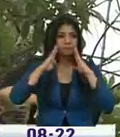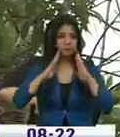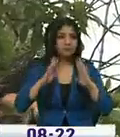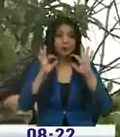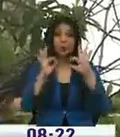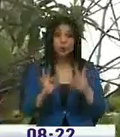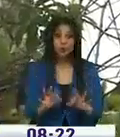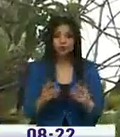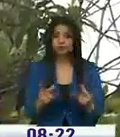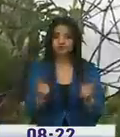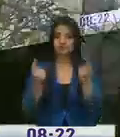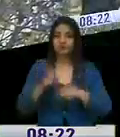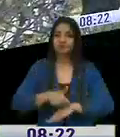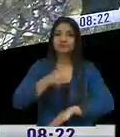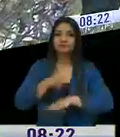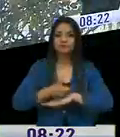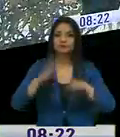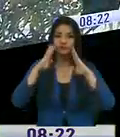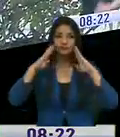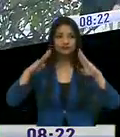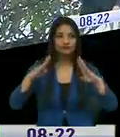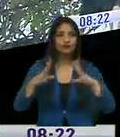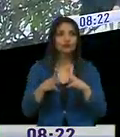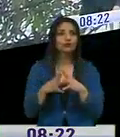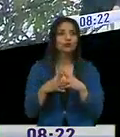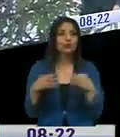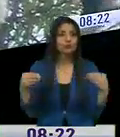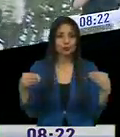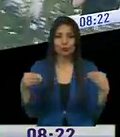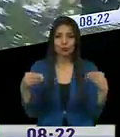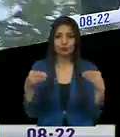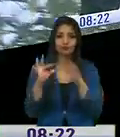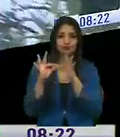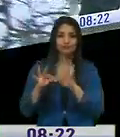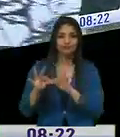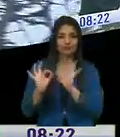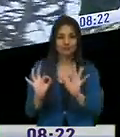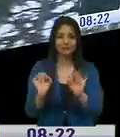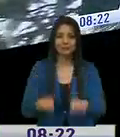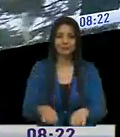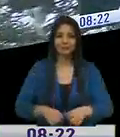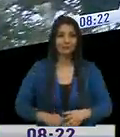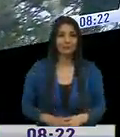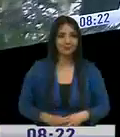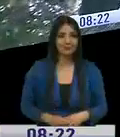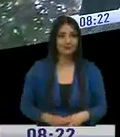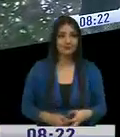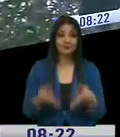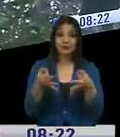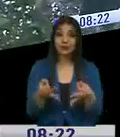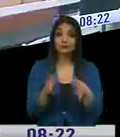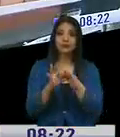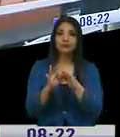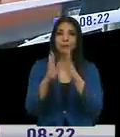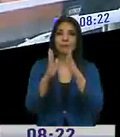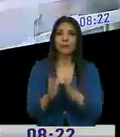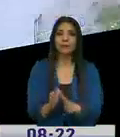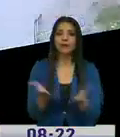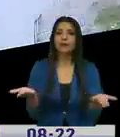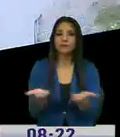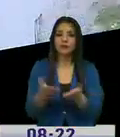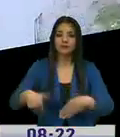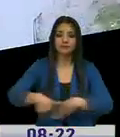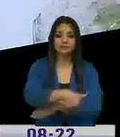donde rápidamente ya la autoridad acudió para hacer el trabajo que ustedes estaban pidiendo. Andrea Orbe está justamente en este sector, ahí